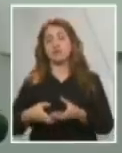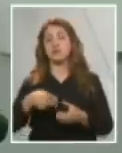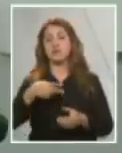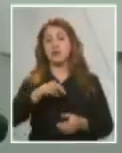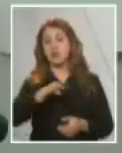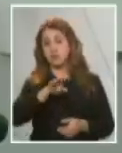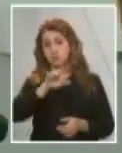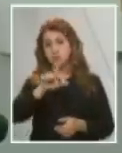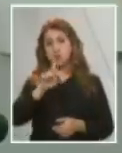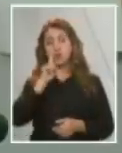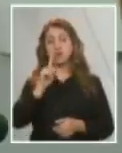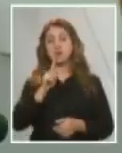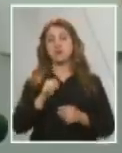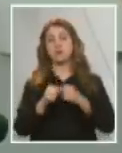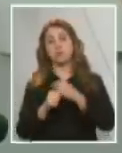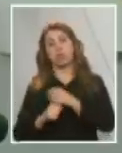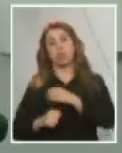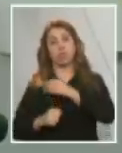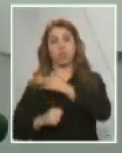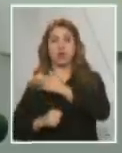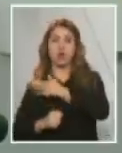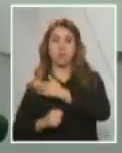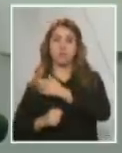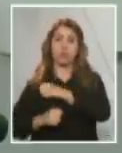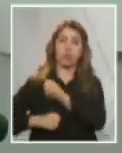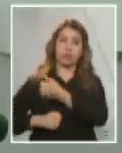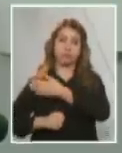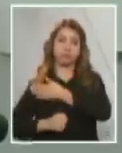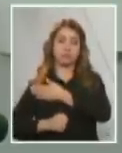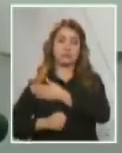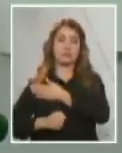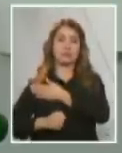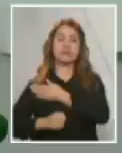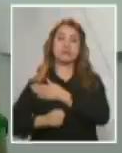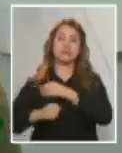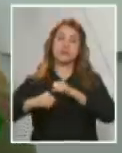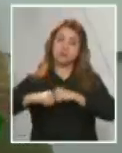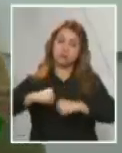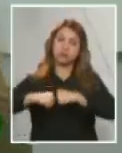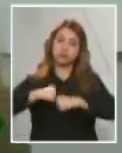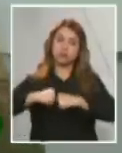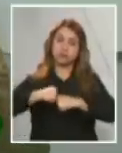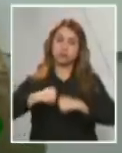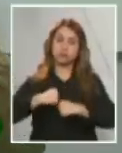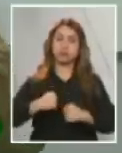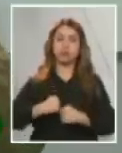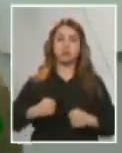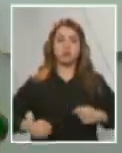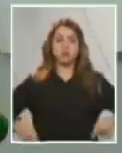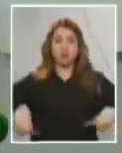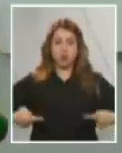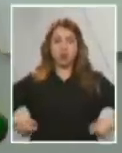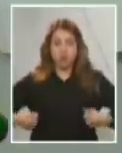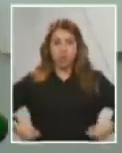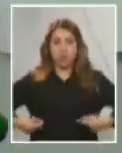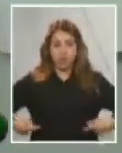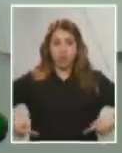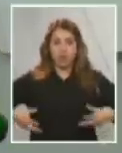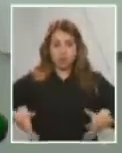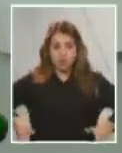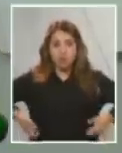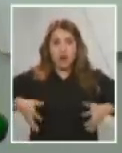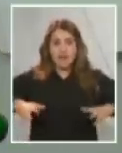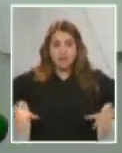lesioné el hombro debido de eso y me lo desgasté mucho andando en mi silla. Uh-huh. Andando mucho.